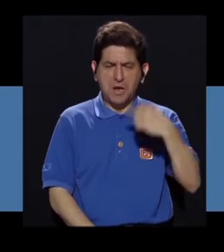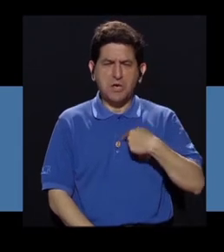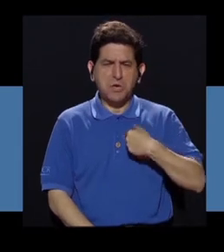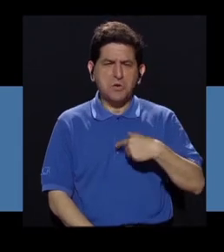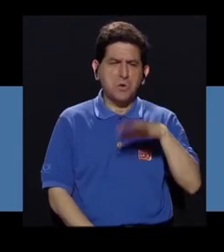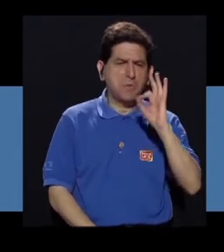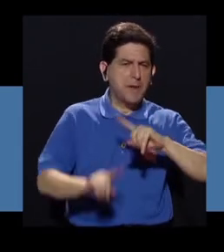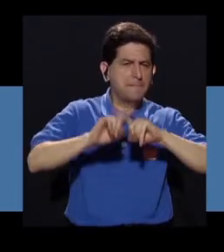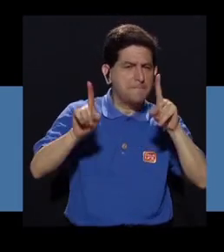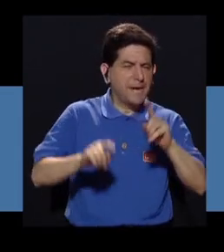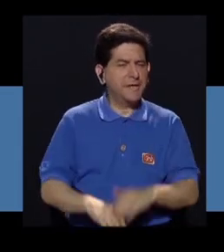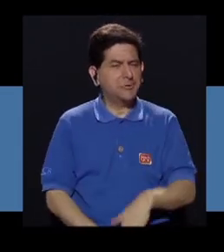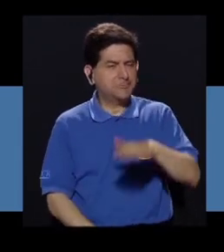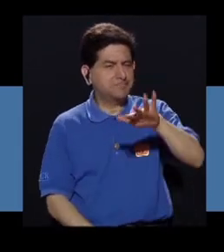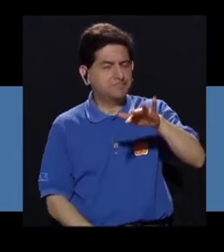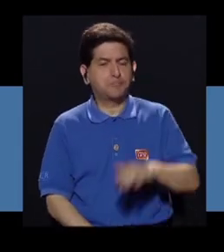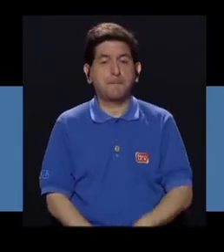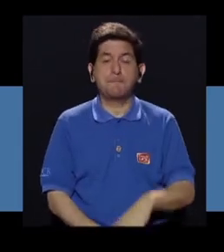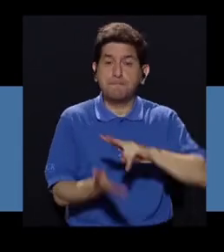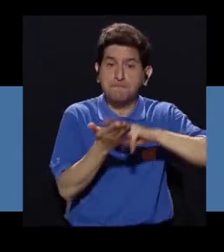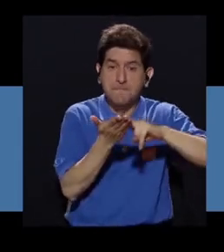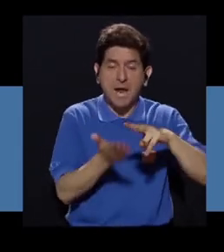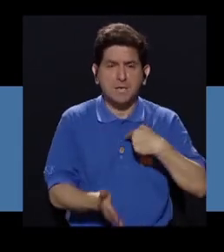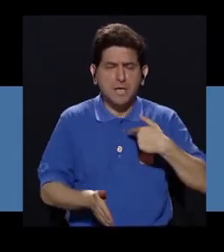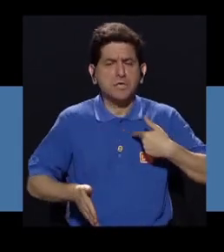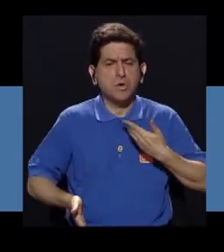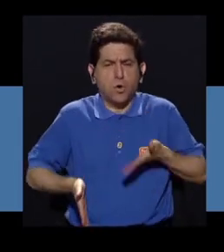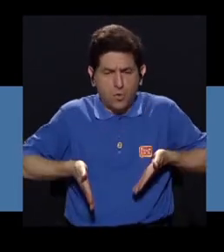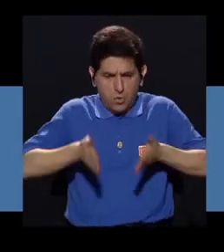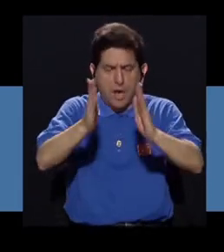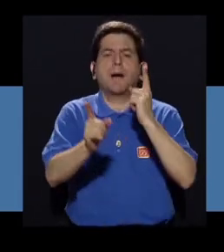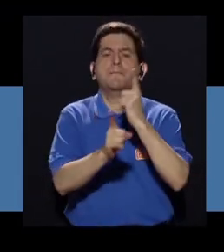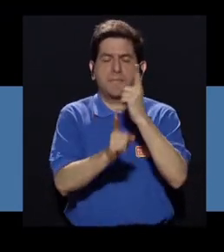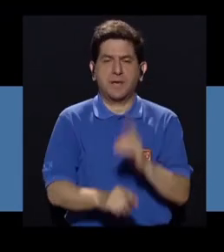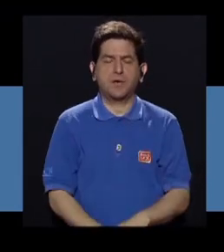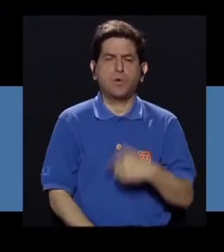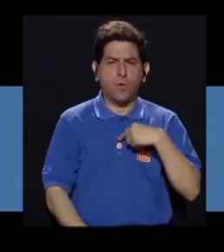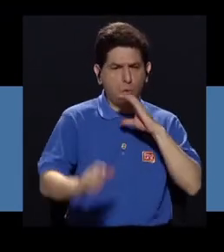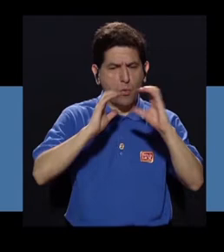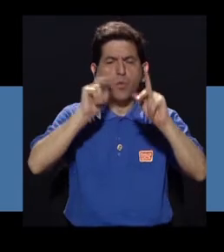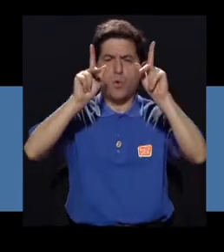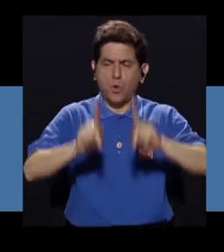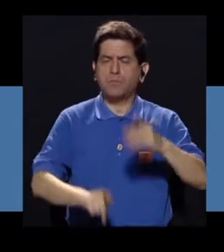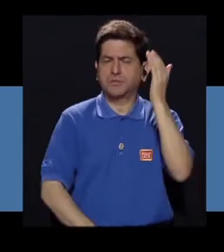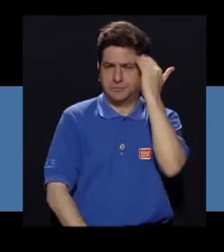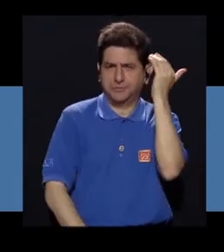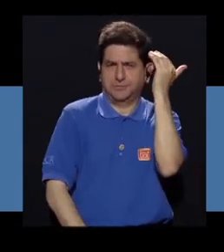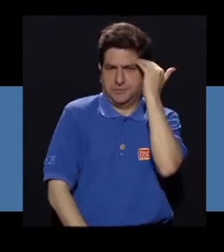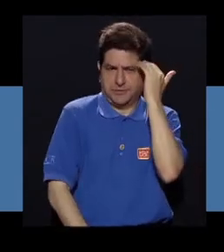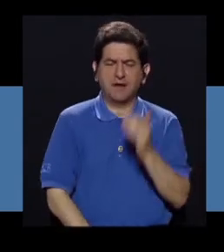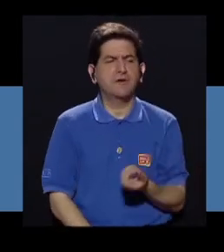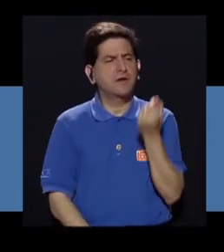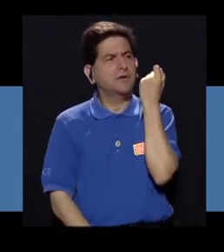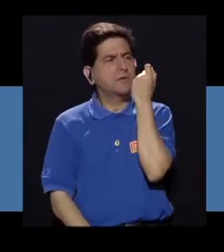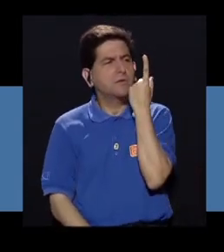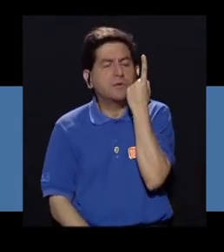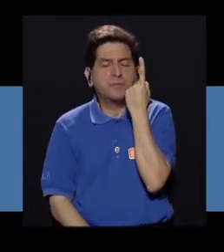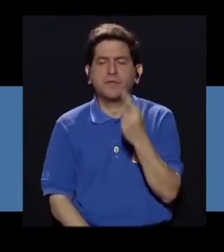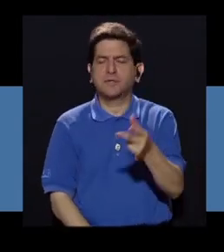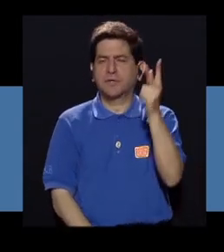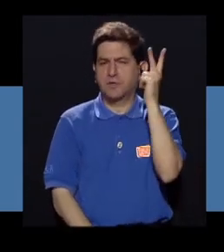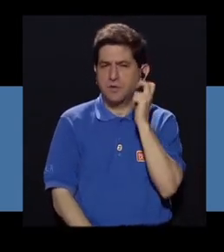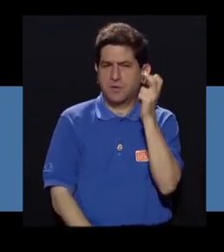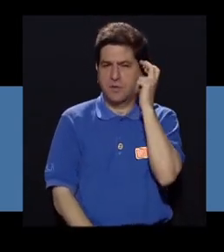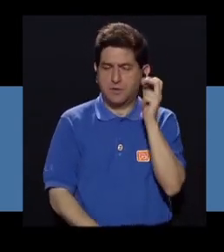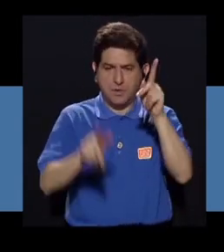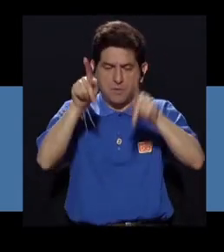en amarillo, es que estoy bien, pero también estoy mal. Y si sale en verde, es que voy por un buen camino. Uno tiene que saber comunicarse con las personas, a saber entender,